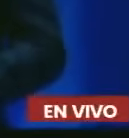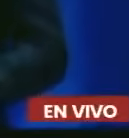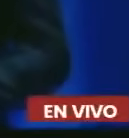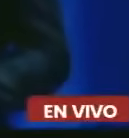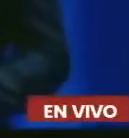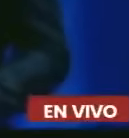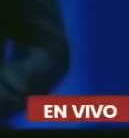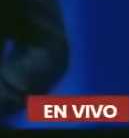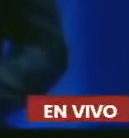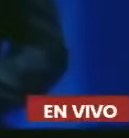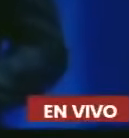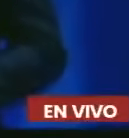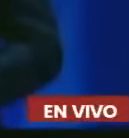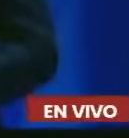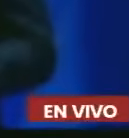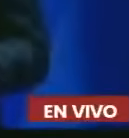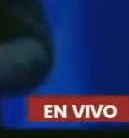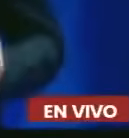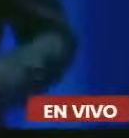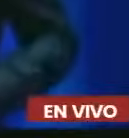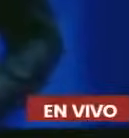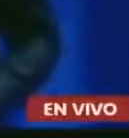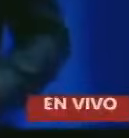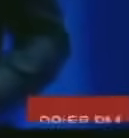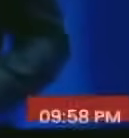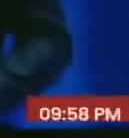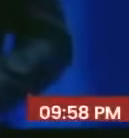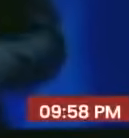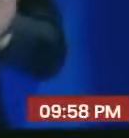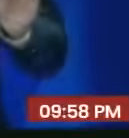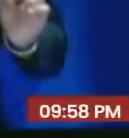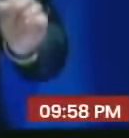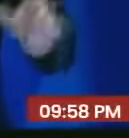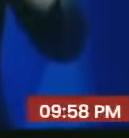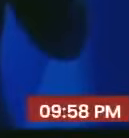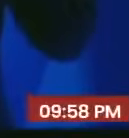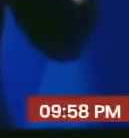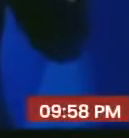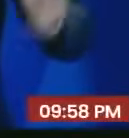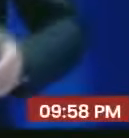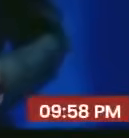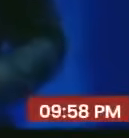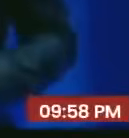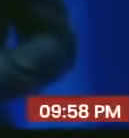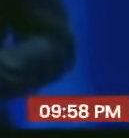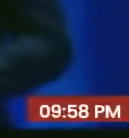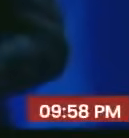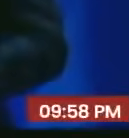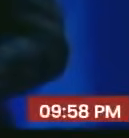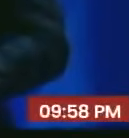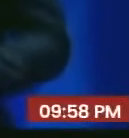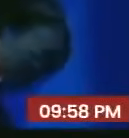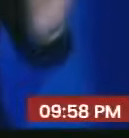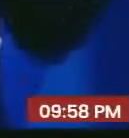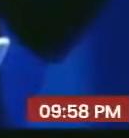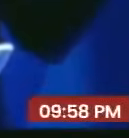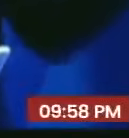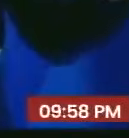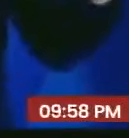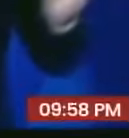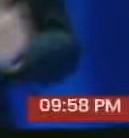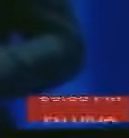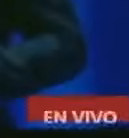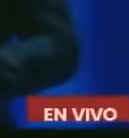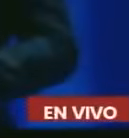para el turismo proveniente desde muchos rincones del país y también en el ámbito internacional. De eso nos hablarán nuestros invitados.